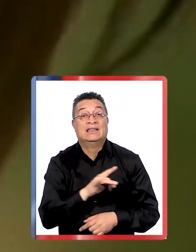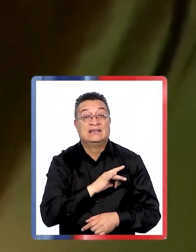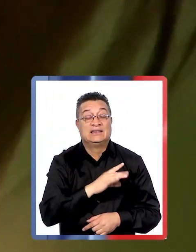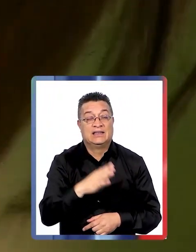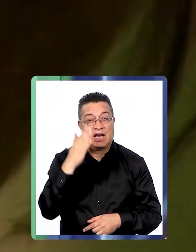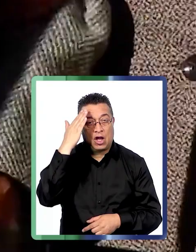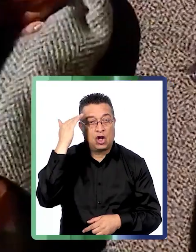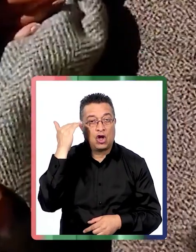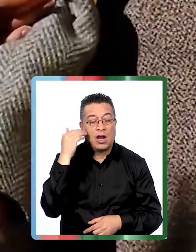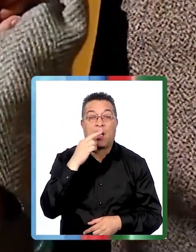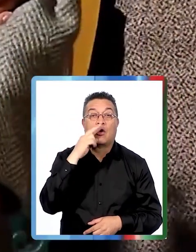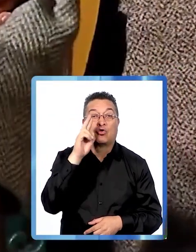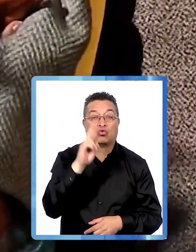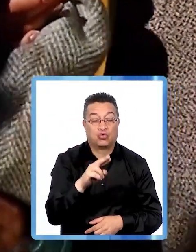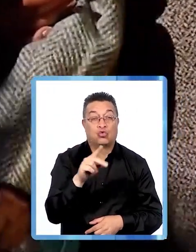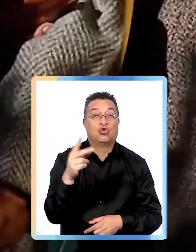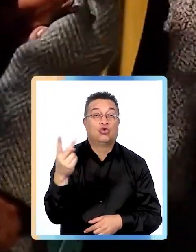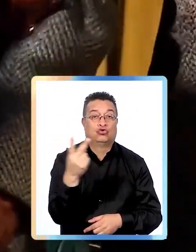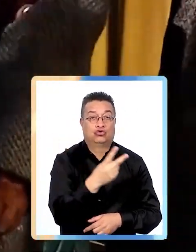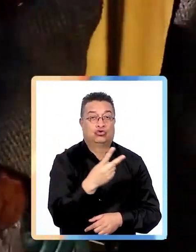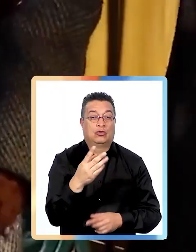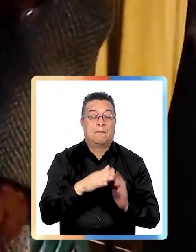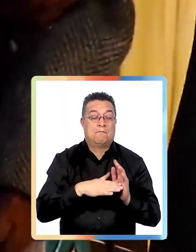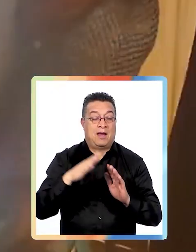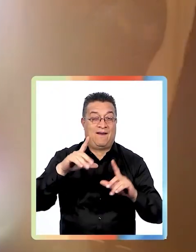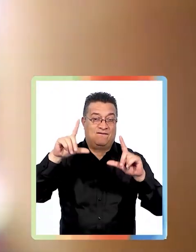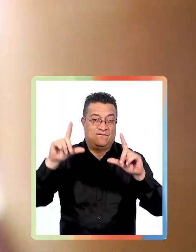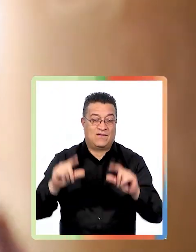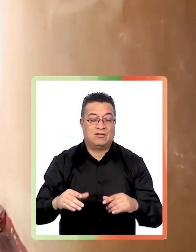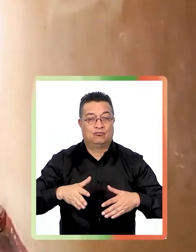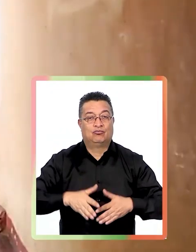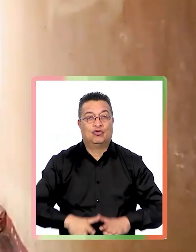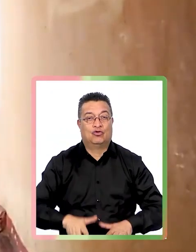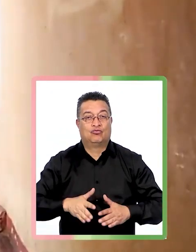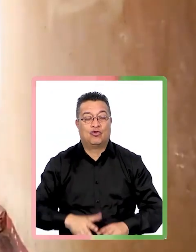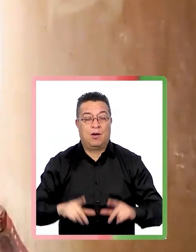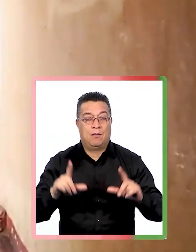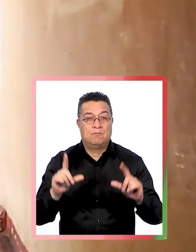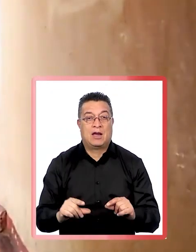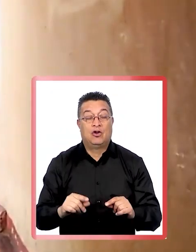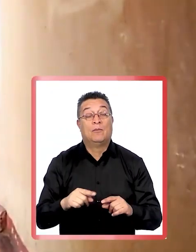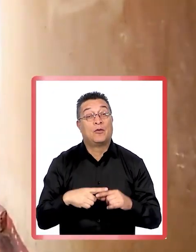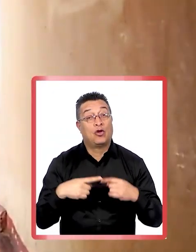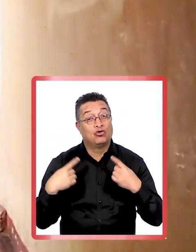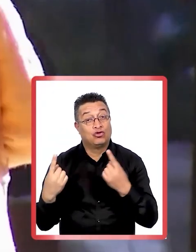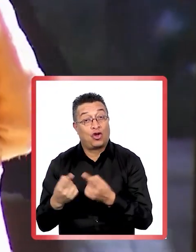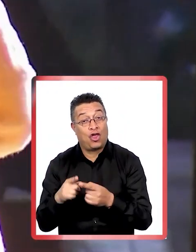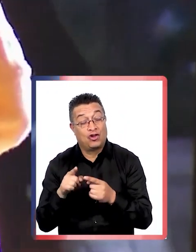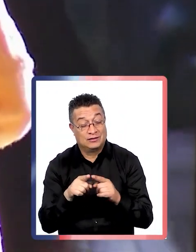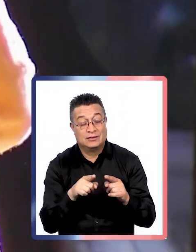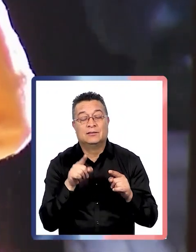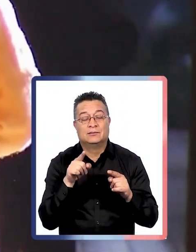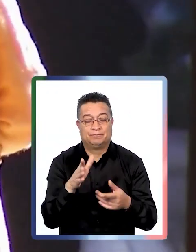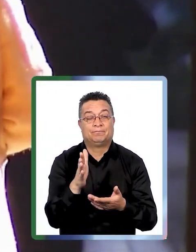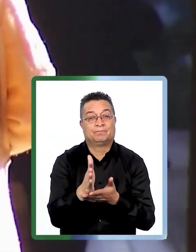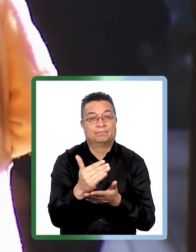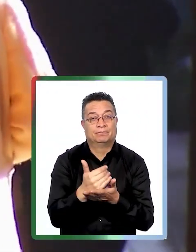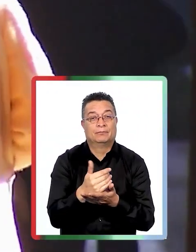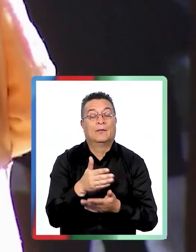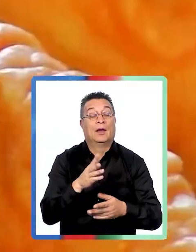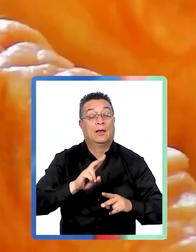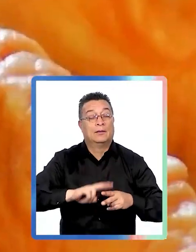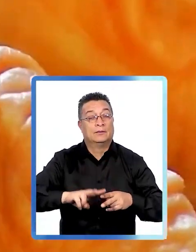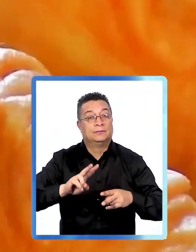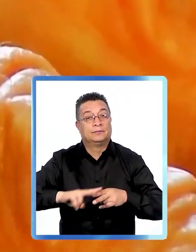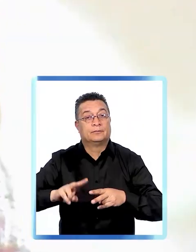Corea del Sur, yo diría que hoy día son los países con más baja natalidad. Ahora, todo esto, te diría yo que las medidas que se